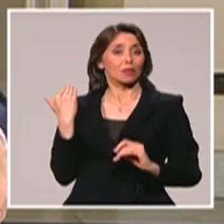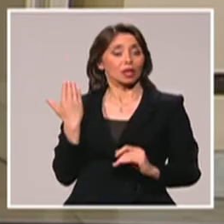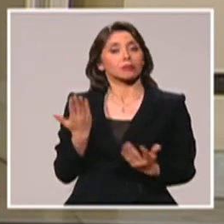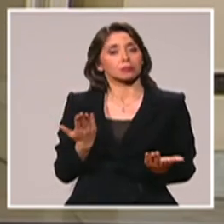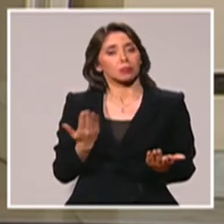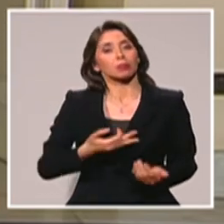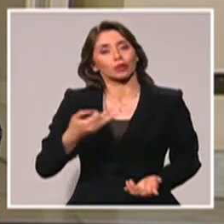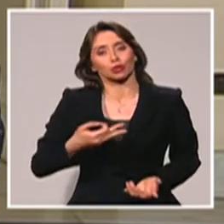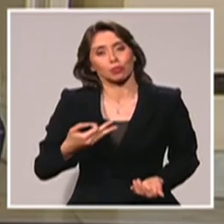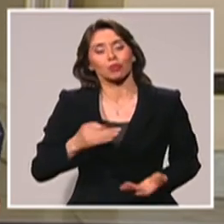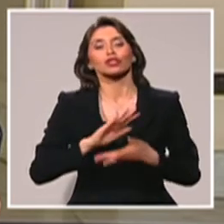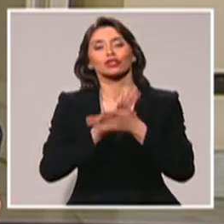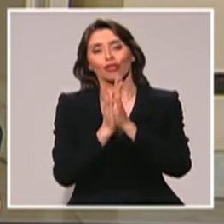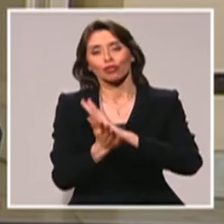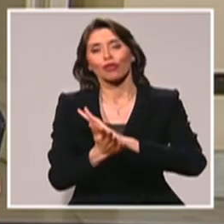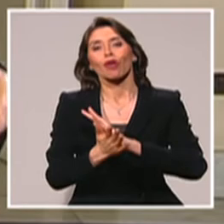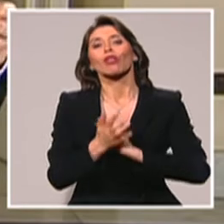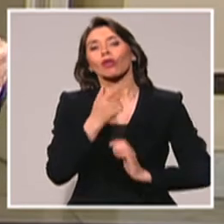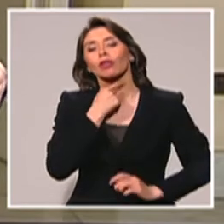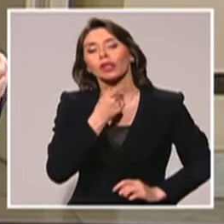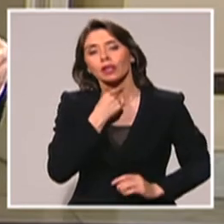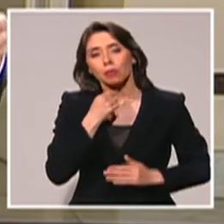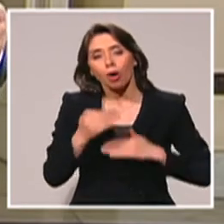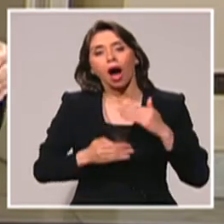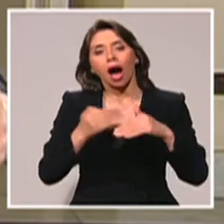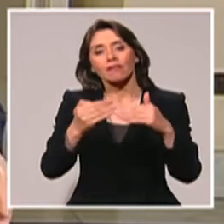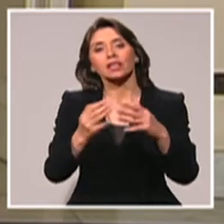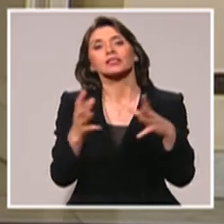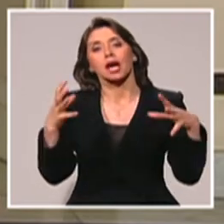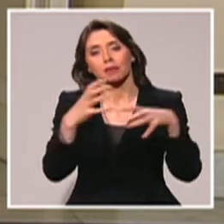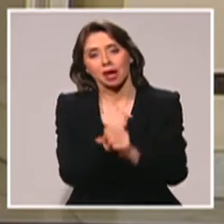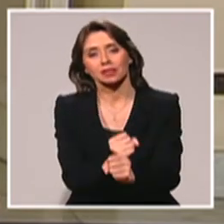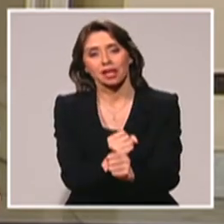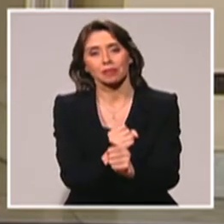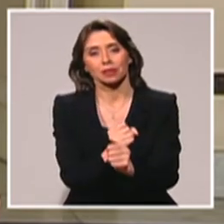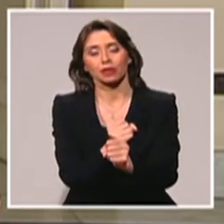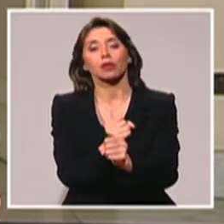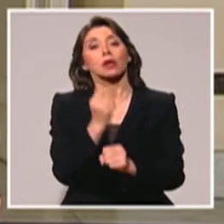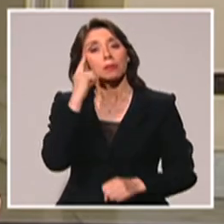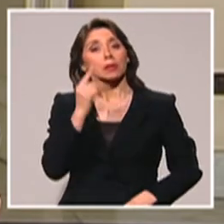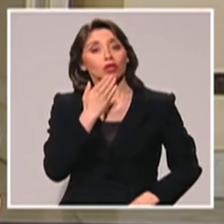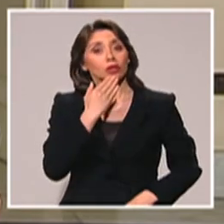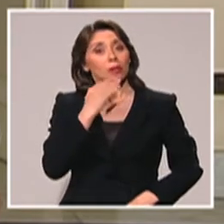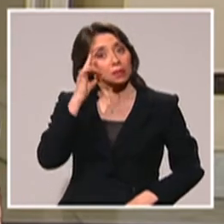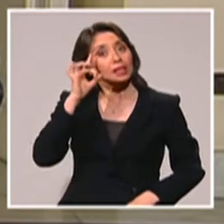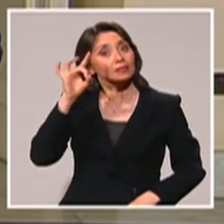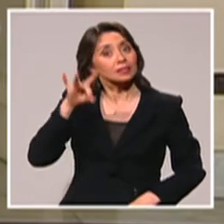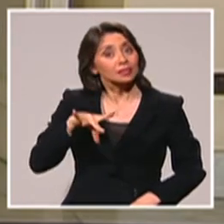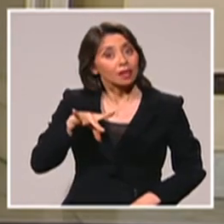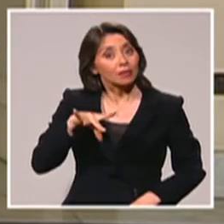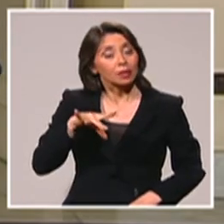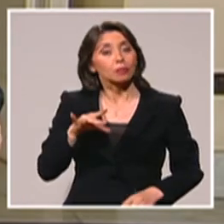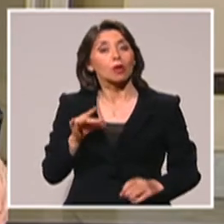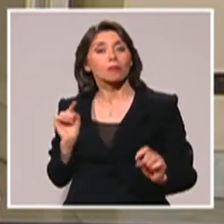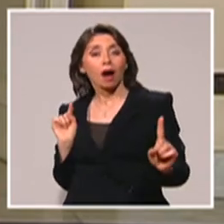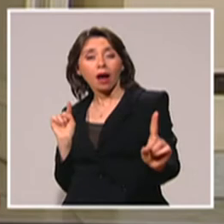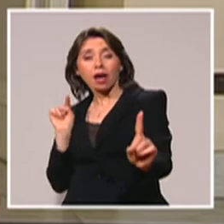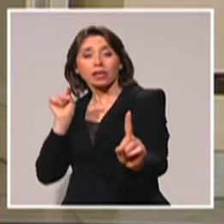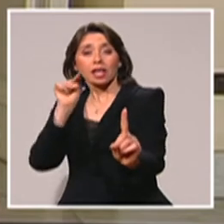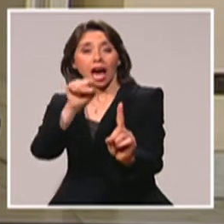supuesto todos quisiéramos avanzar más rápido pero también sabemos que para llegar lejos